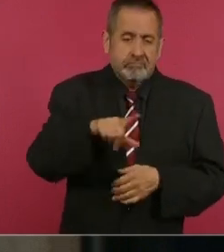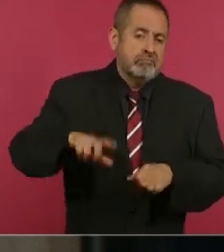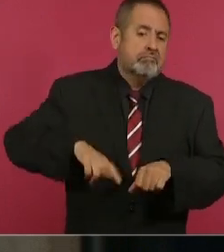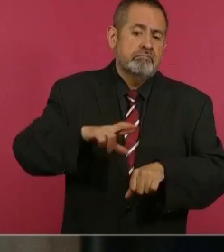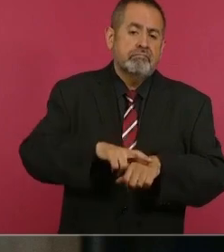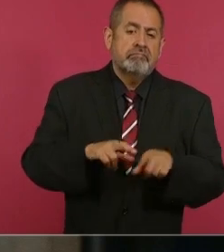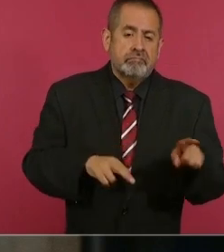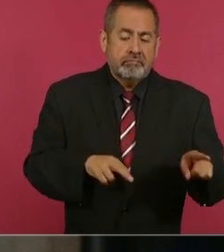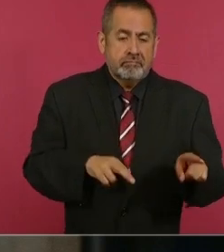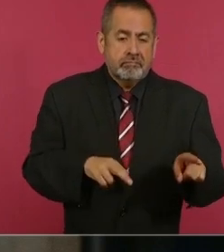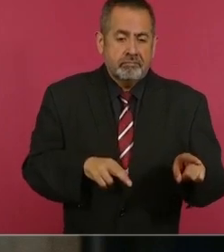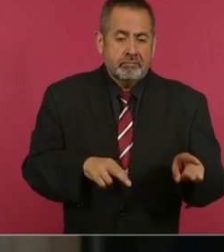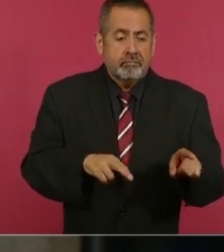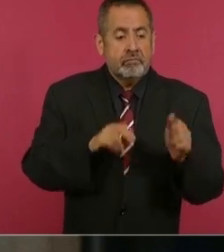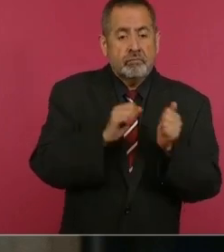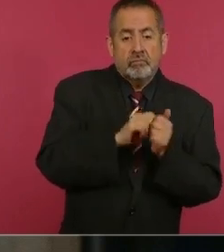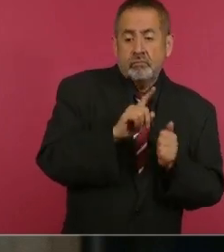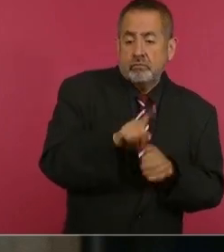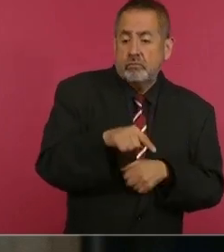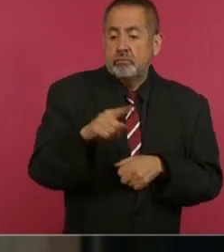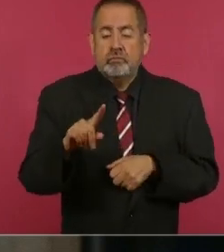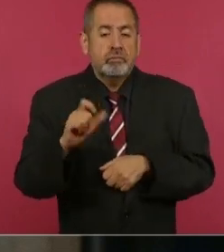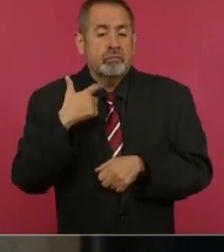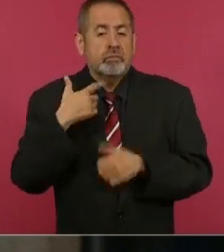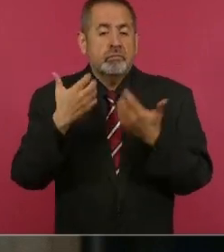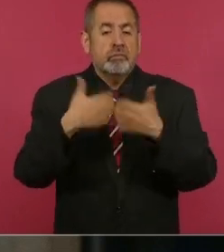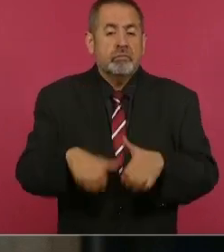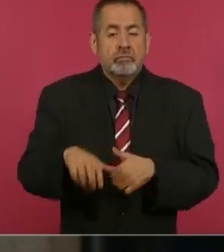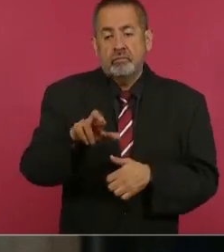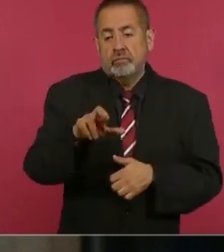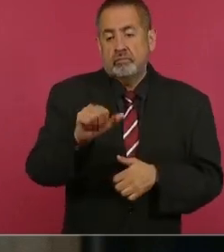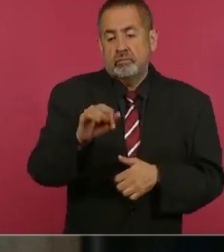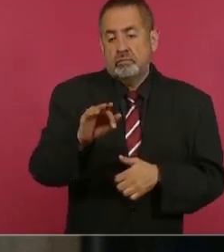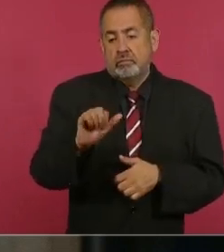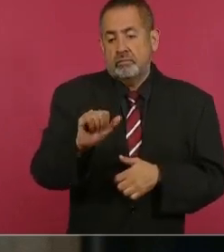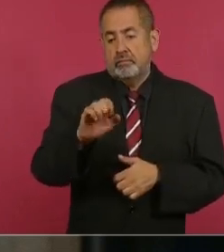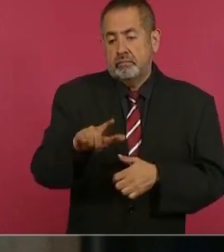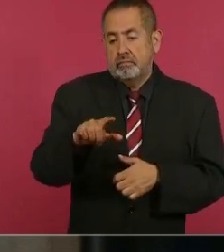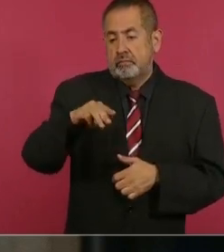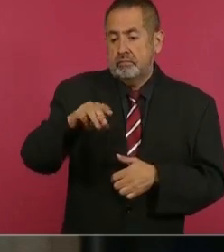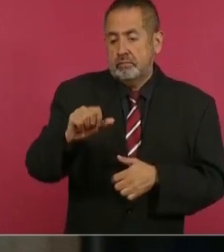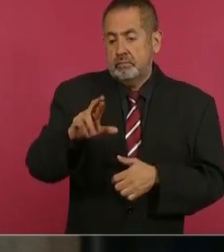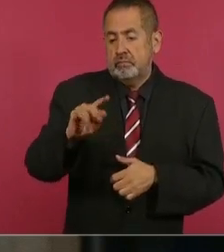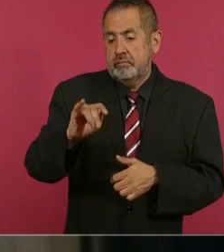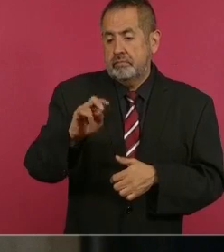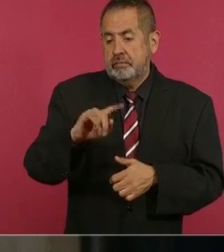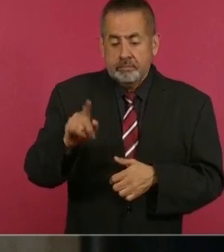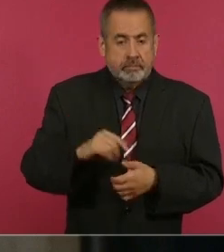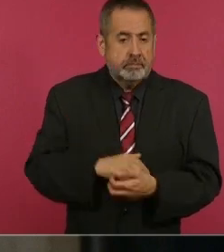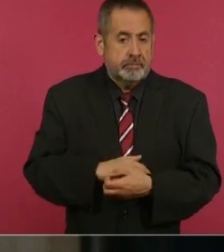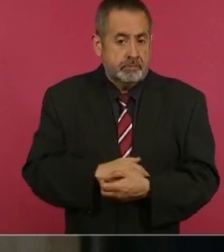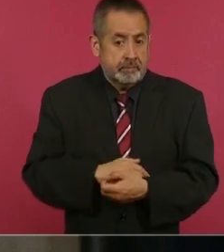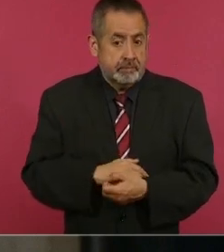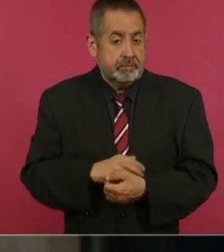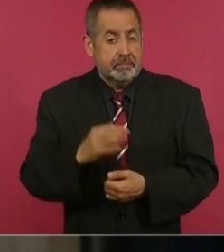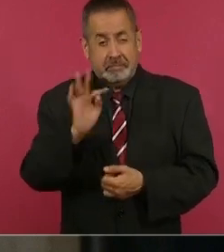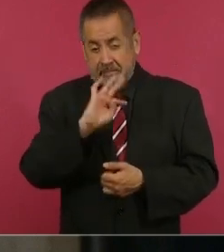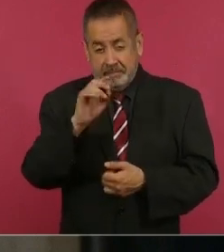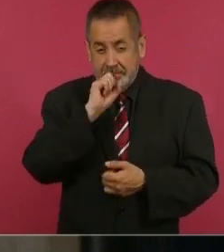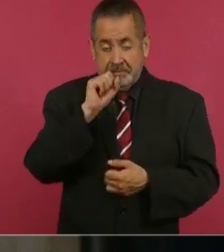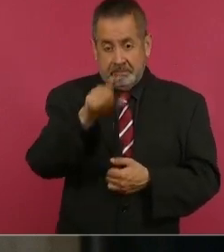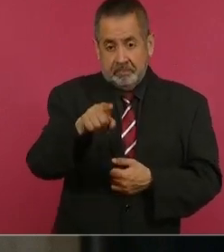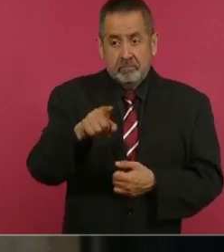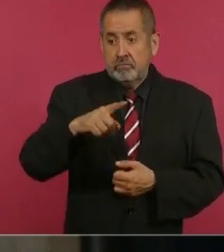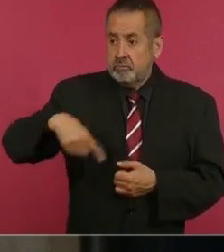través de su cuñado, su excuñado Rafael Martínez. Por cierto, presidente, mientras usted y los